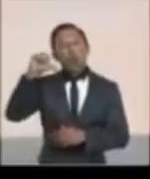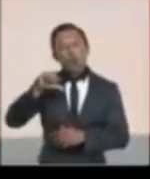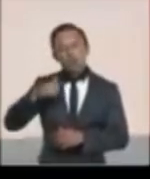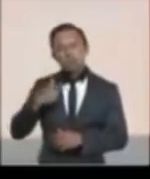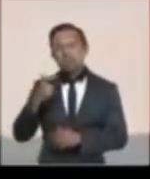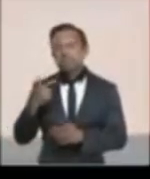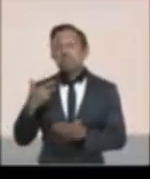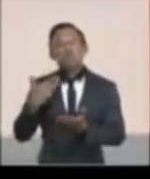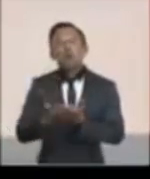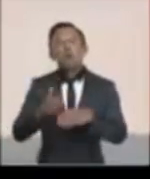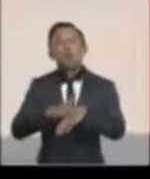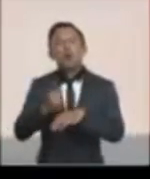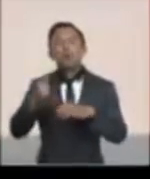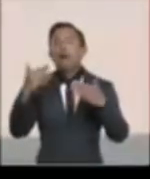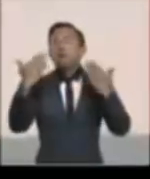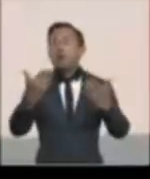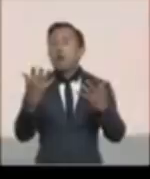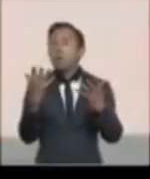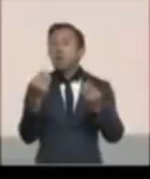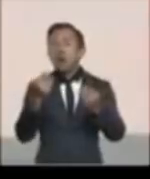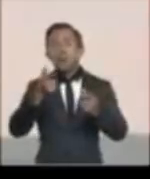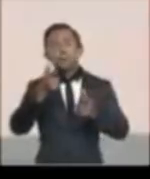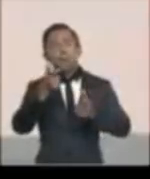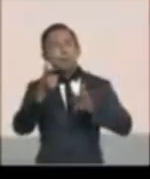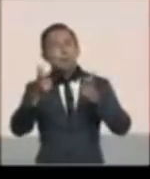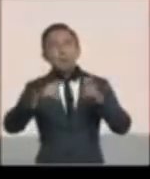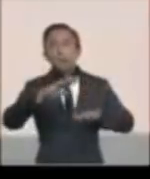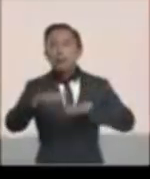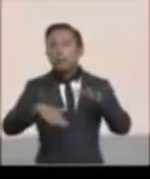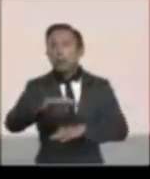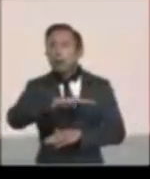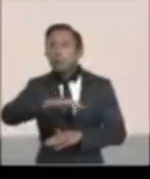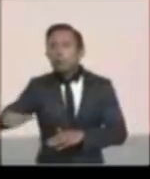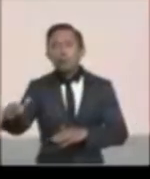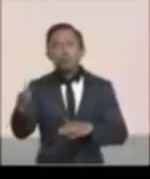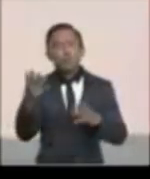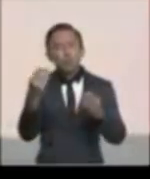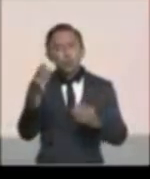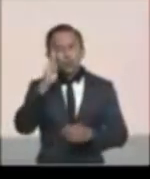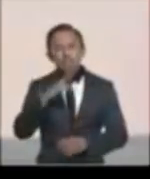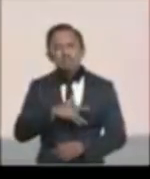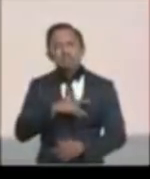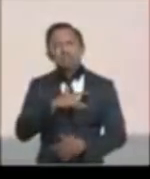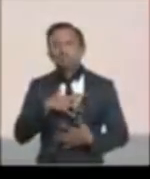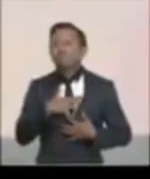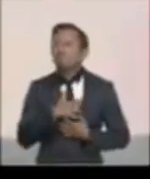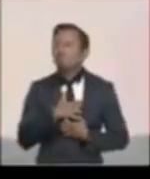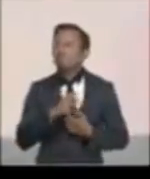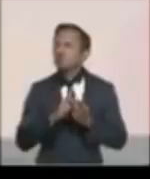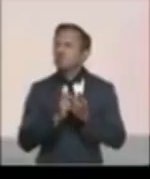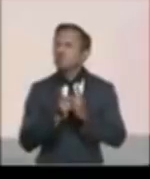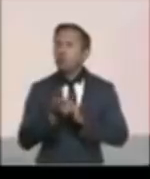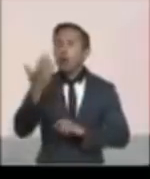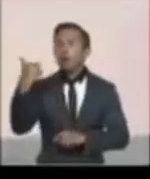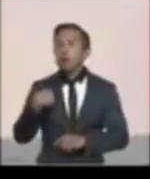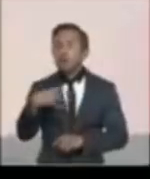partes del país. Es una parte que a mí me mueve. Y por eso estoy aquí, porque le hice una promesa a mi hijo, que